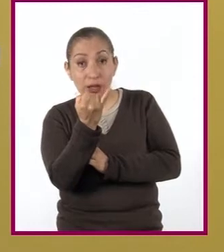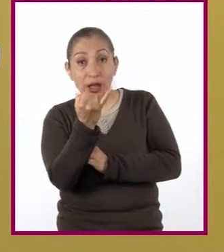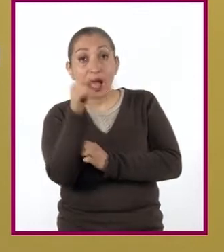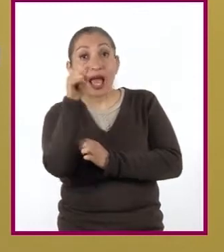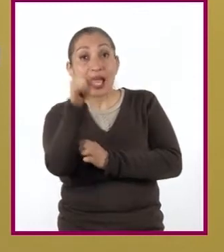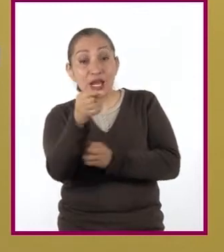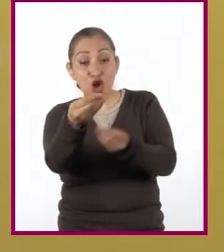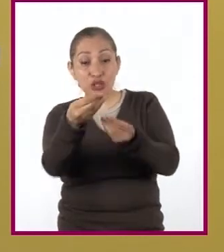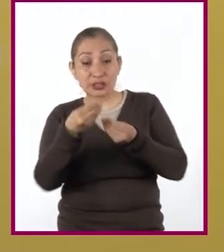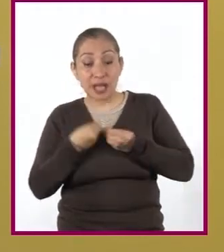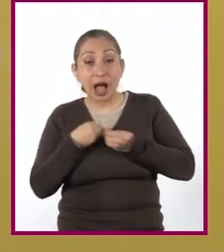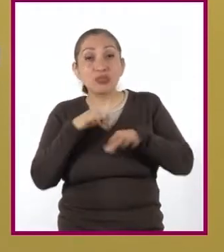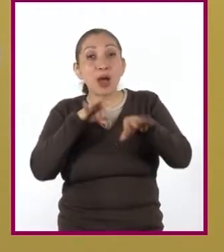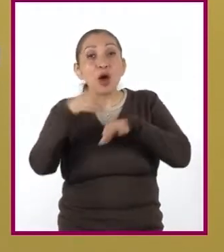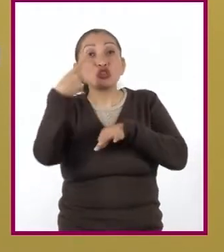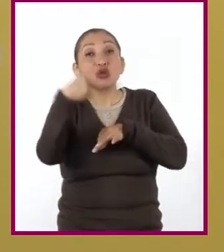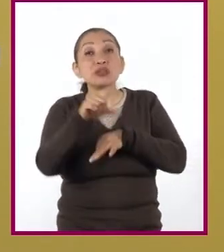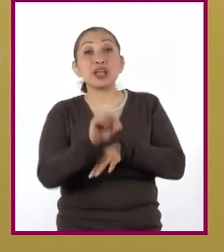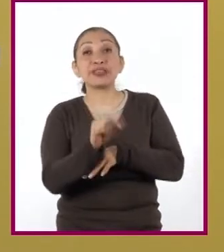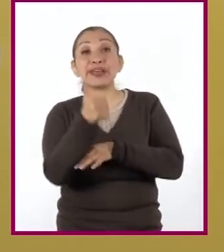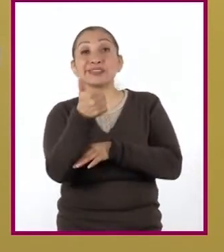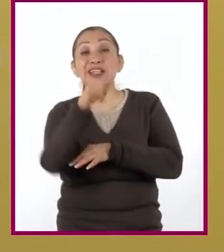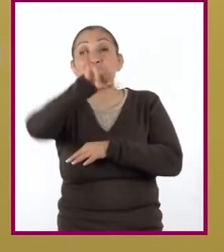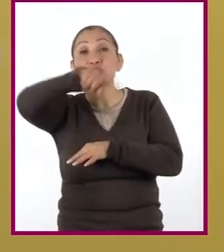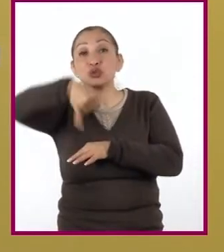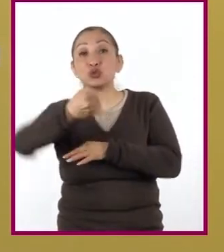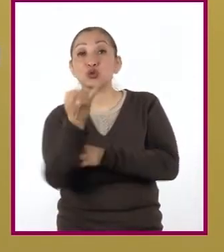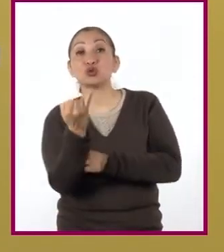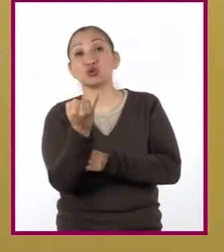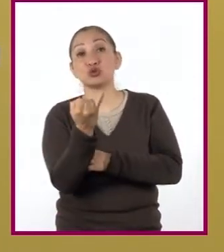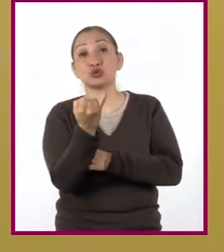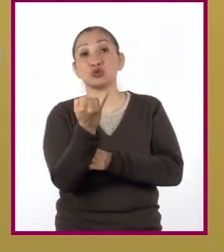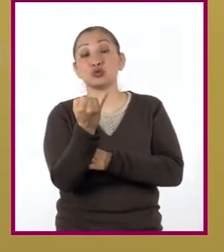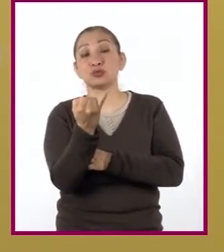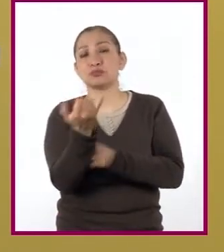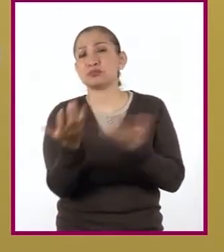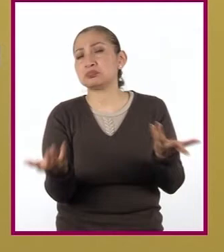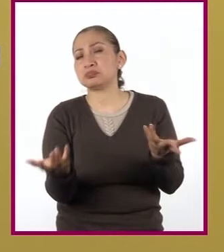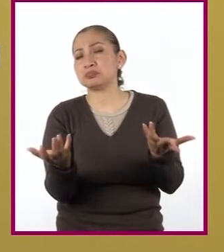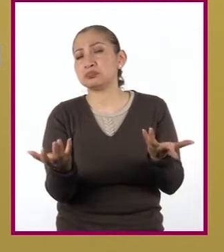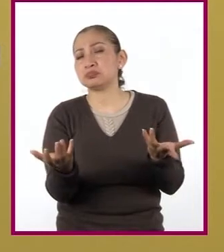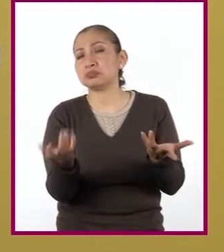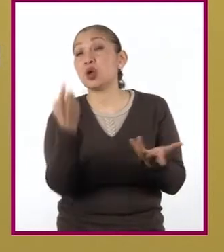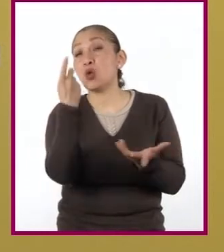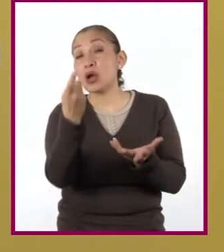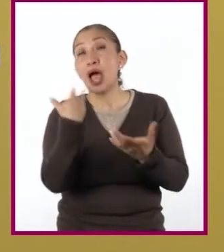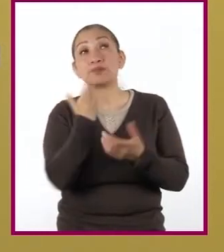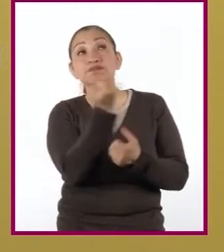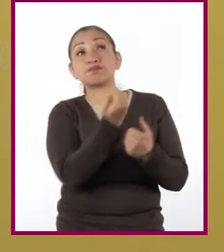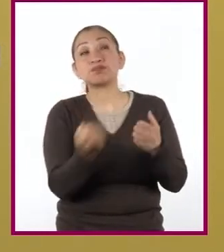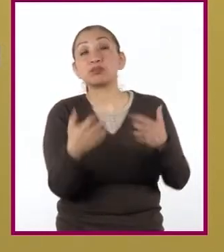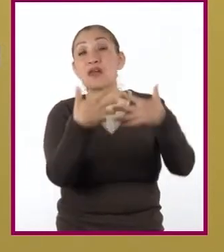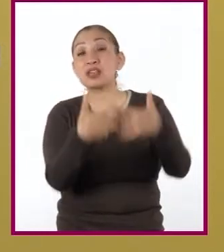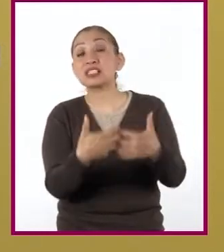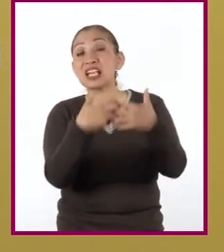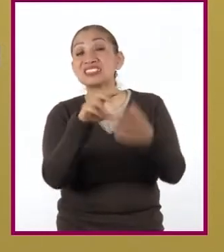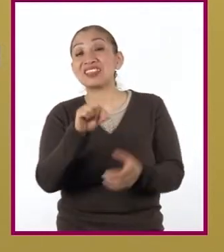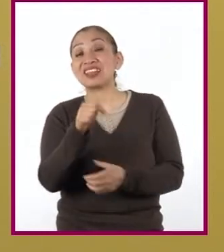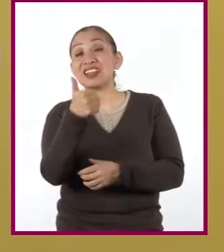nos entrega un trabajo de 76.000 joules, obteniendo una eficiencia